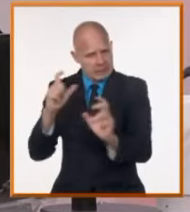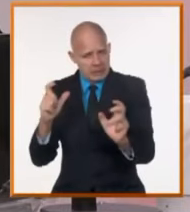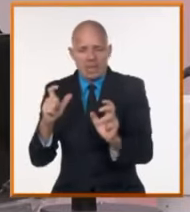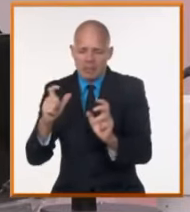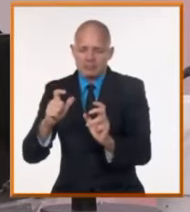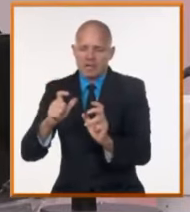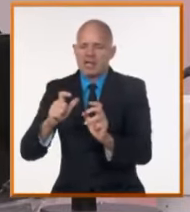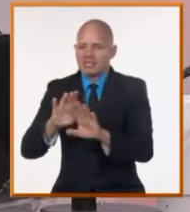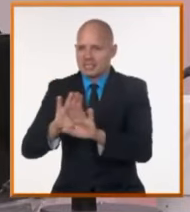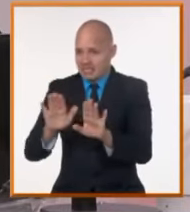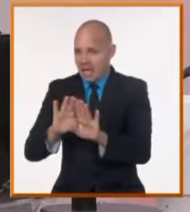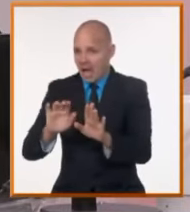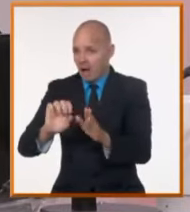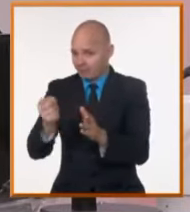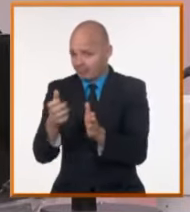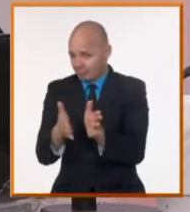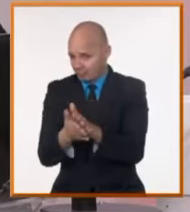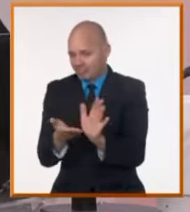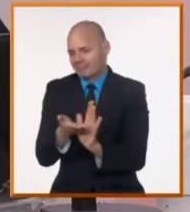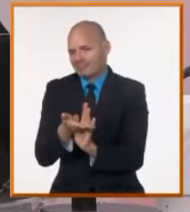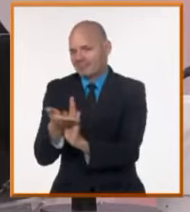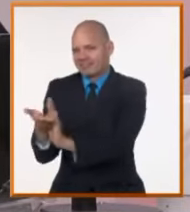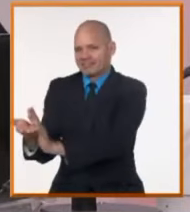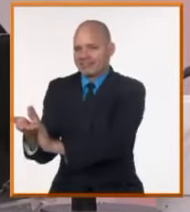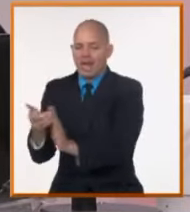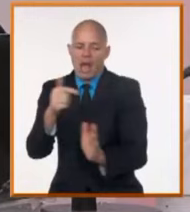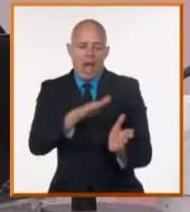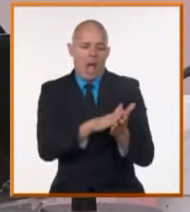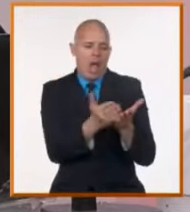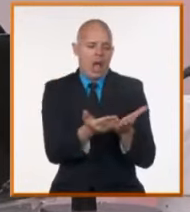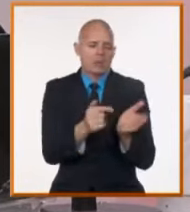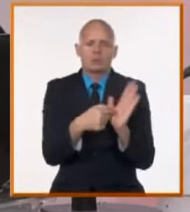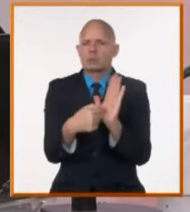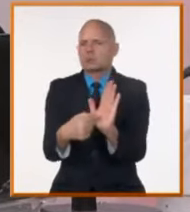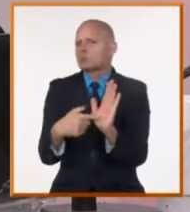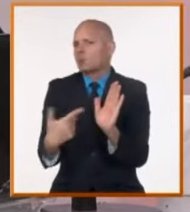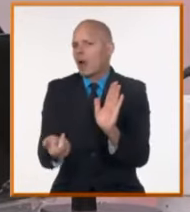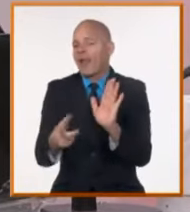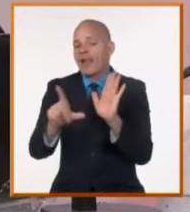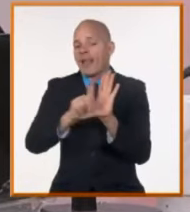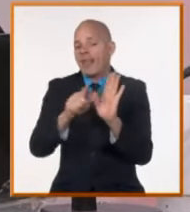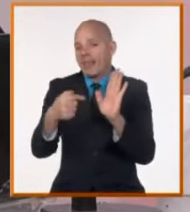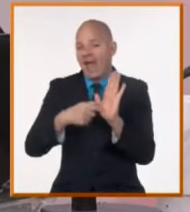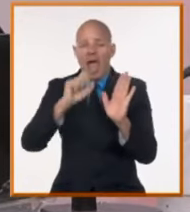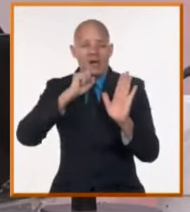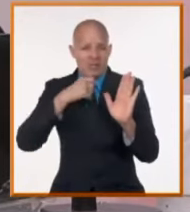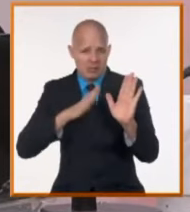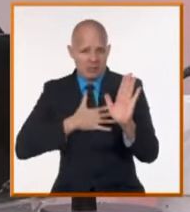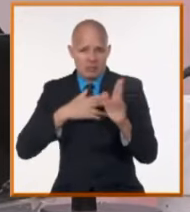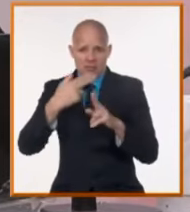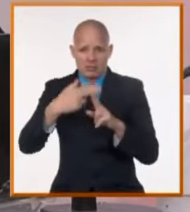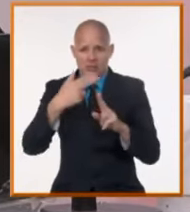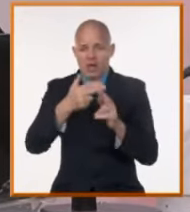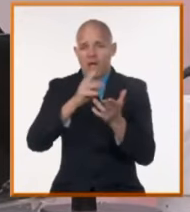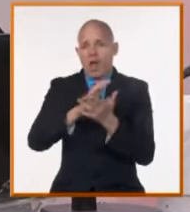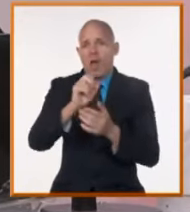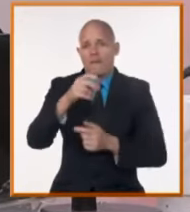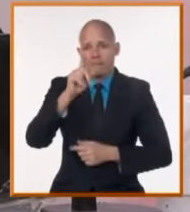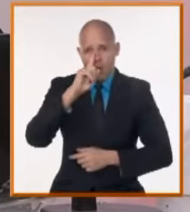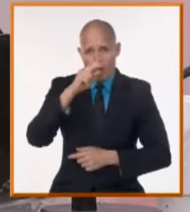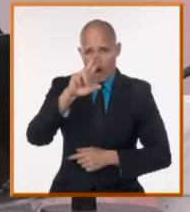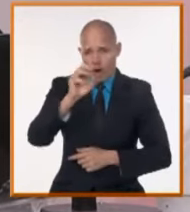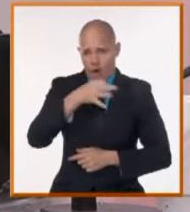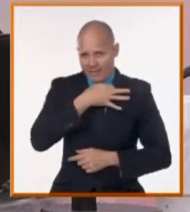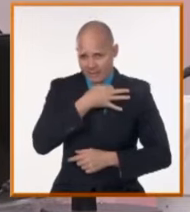día. Vamos ya al tema que nos ocupa en la tarde de hoy. Los 200 años de la doctrina Monroe, que no solamente son recordados y analizados en nuestro